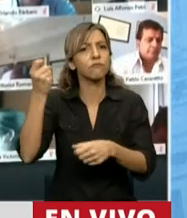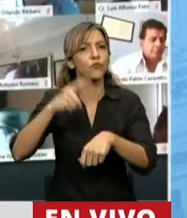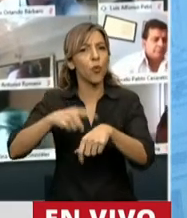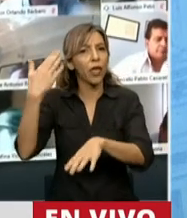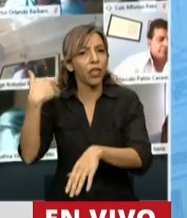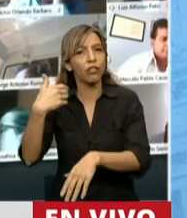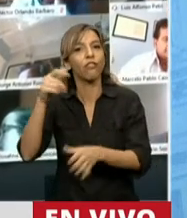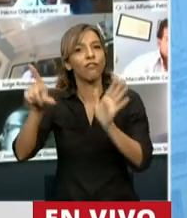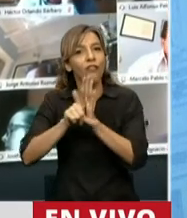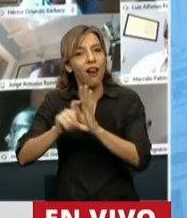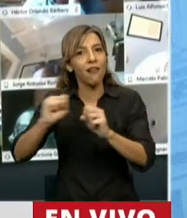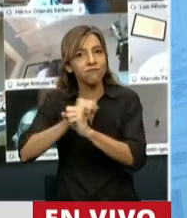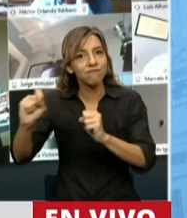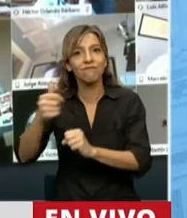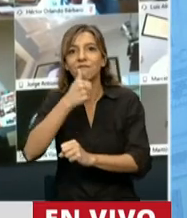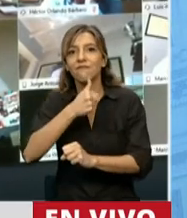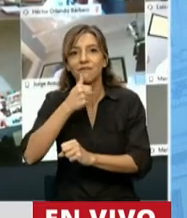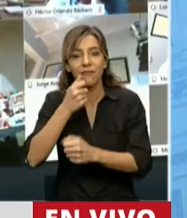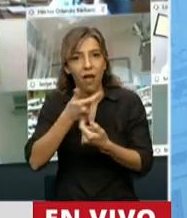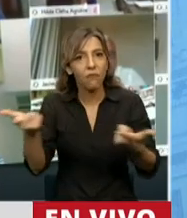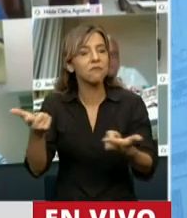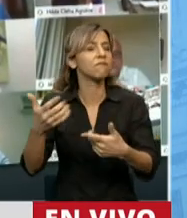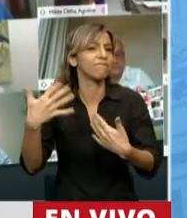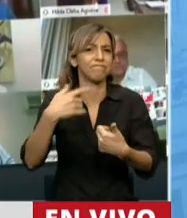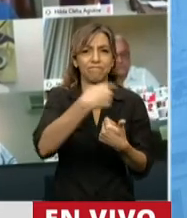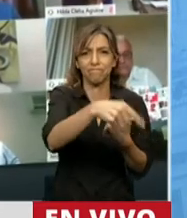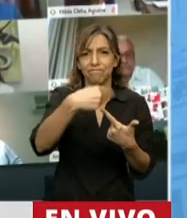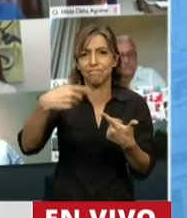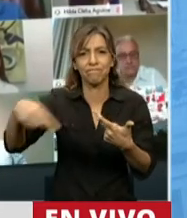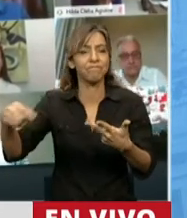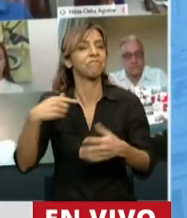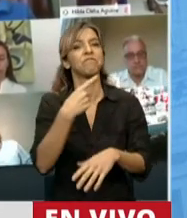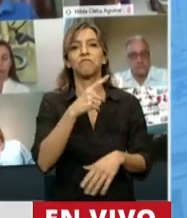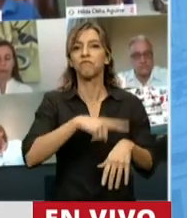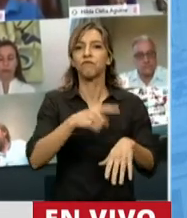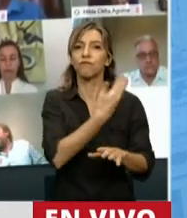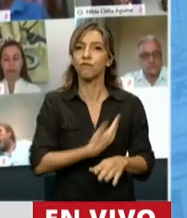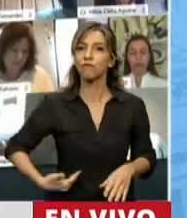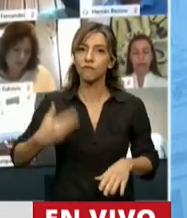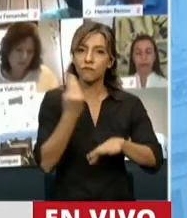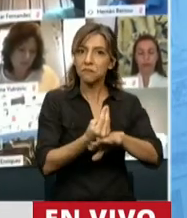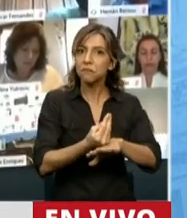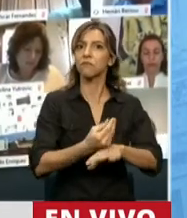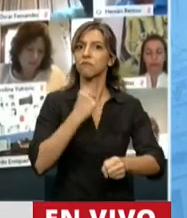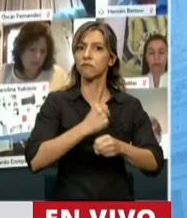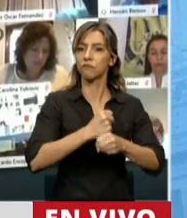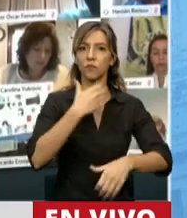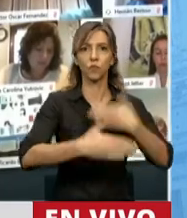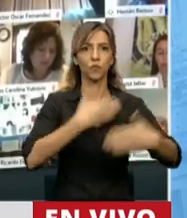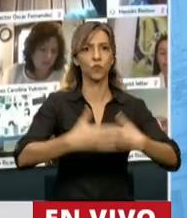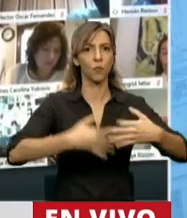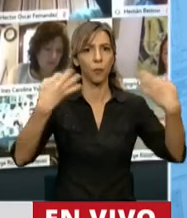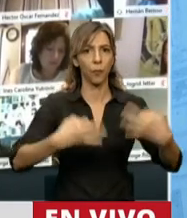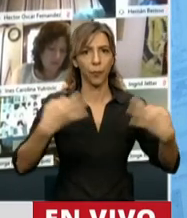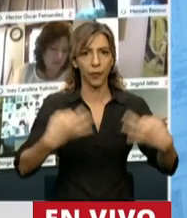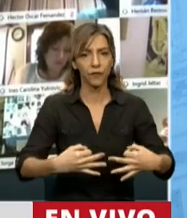una gestión que fue quizás inmerecidamente valorada mucho después y